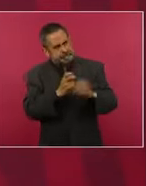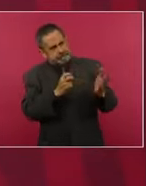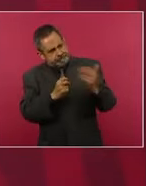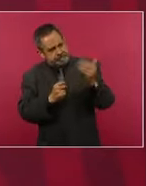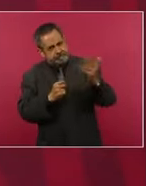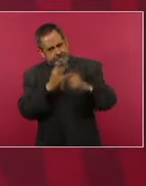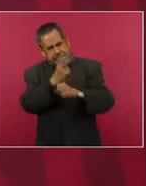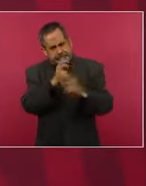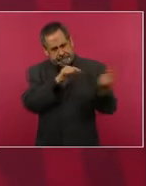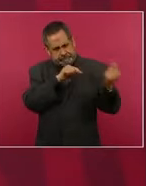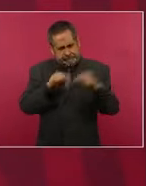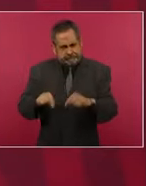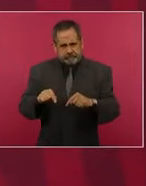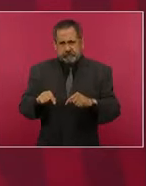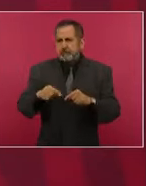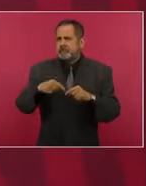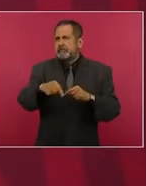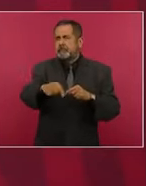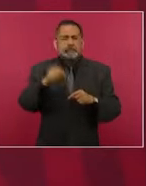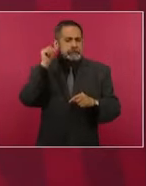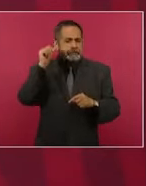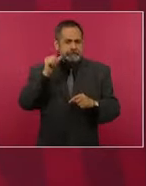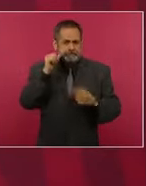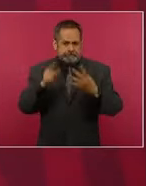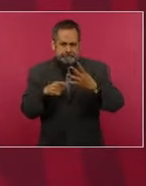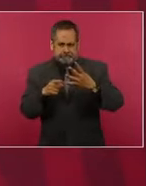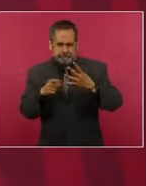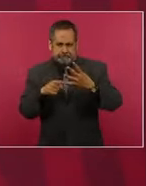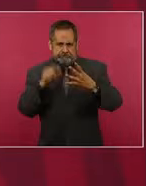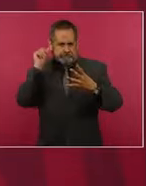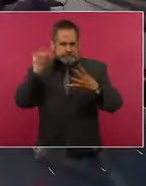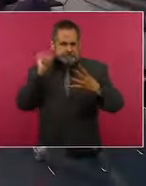para finales de abril,